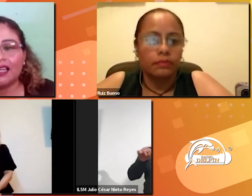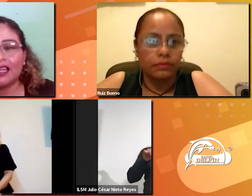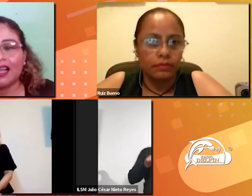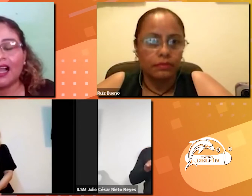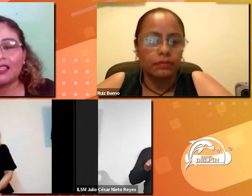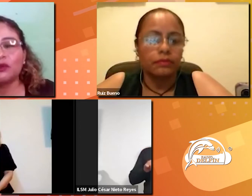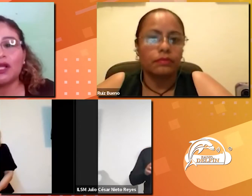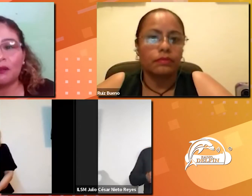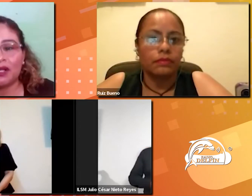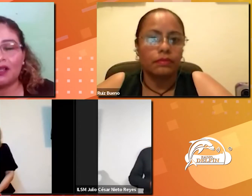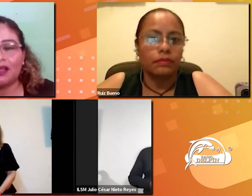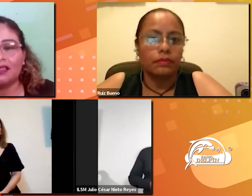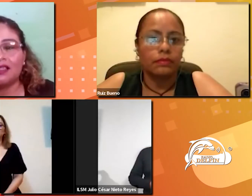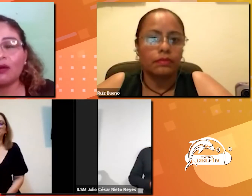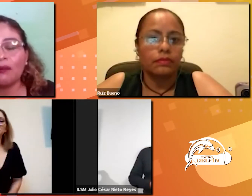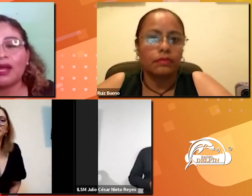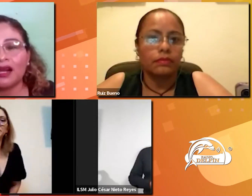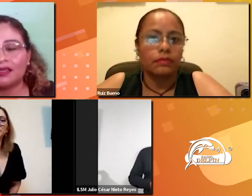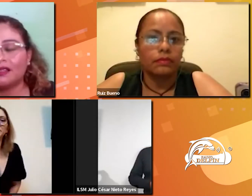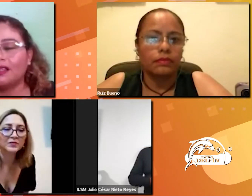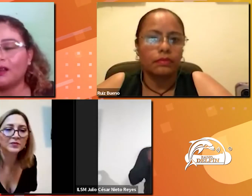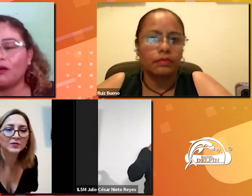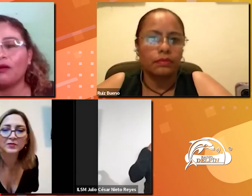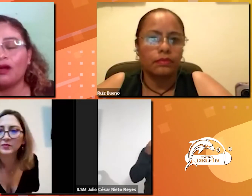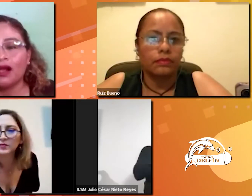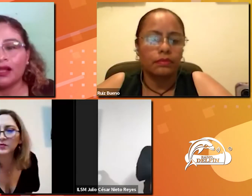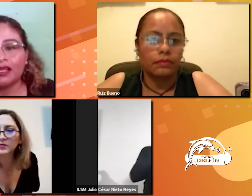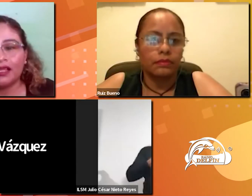dice, ayúdame, quiero hablar,